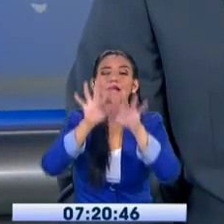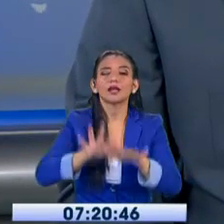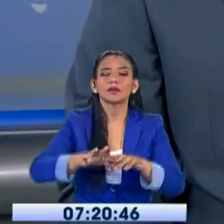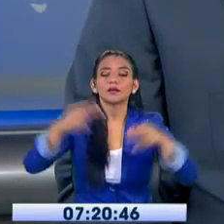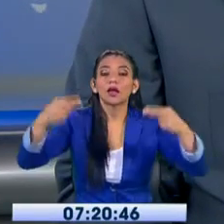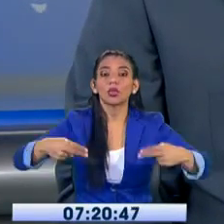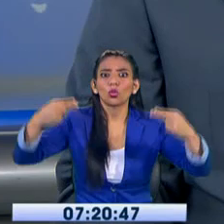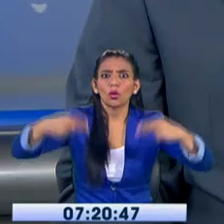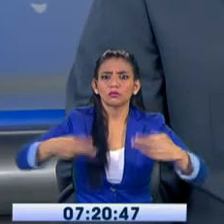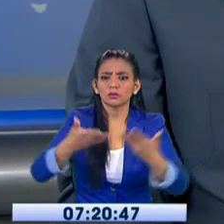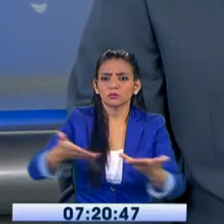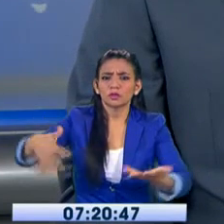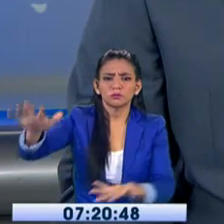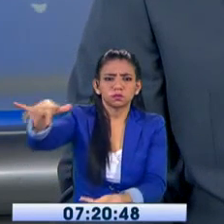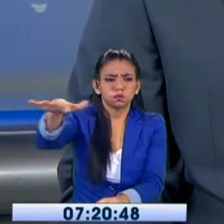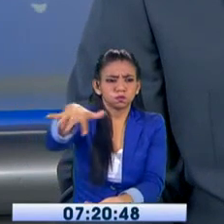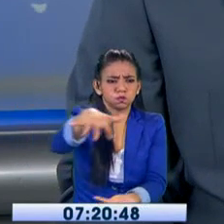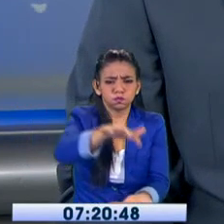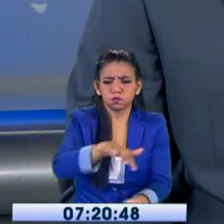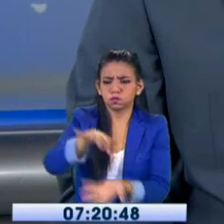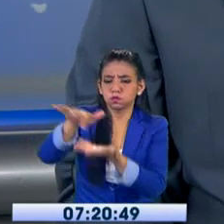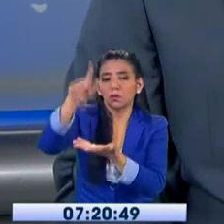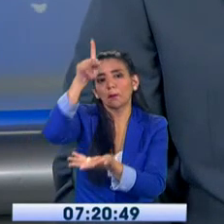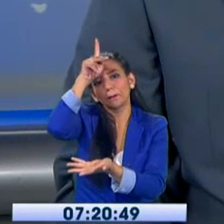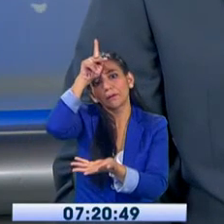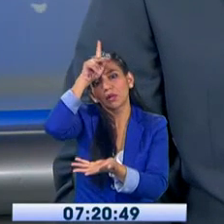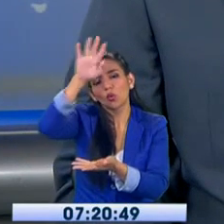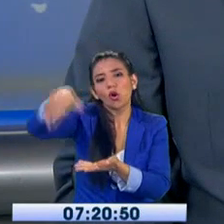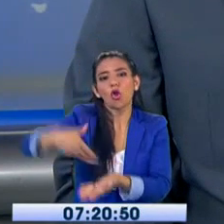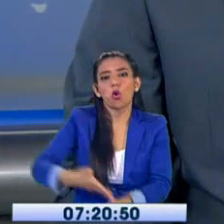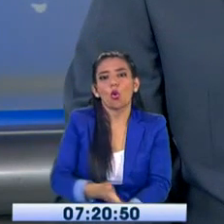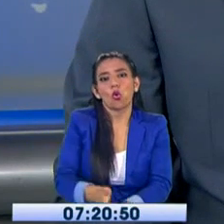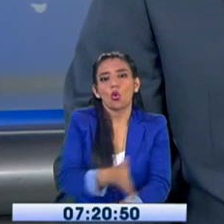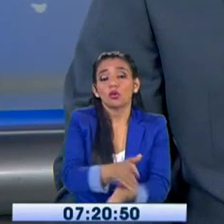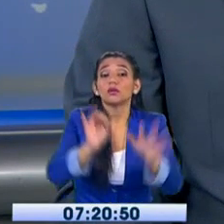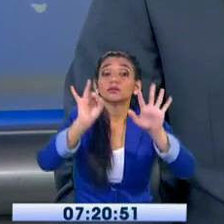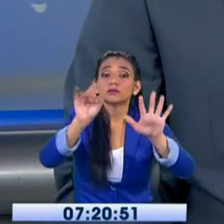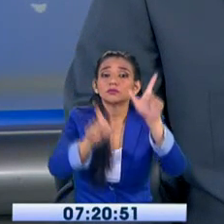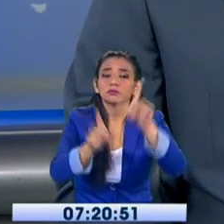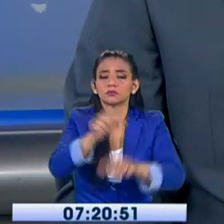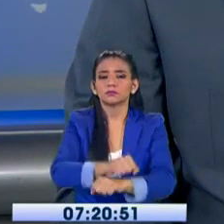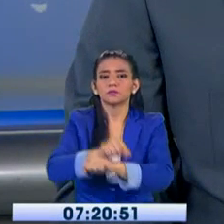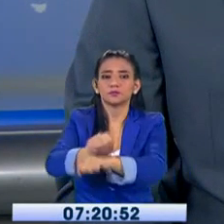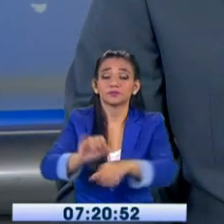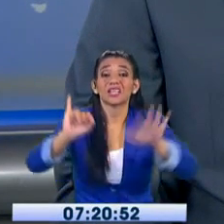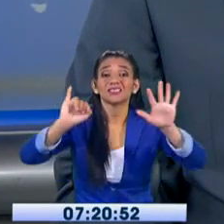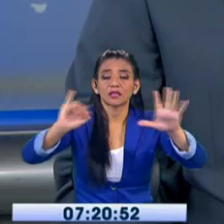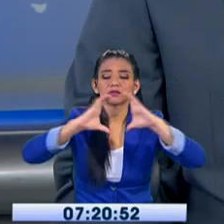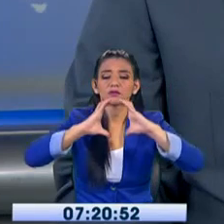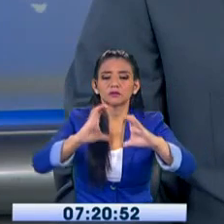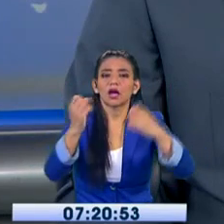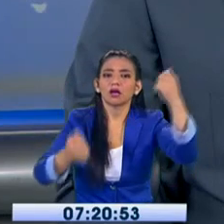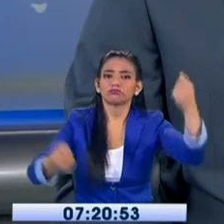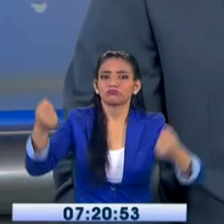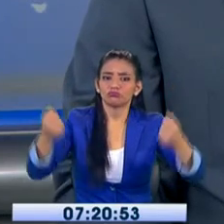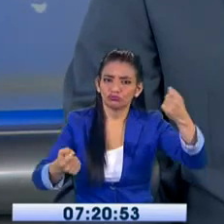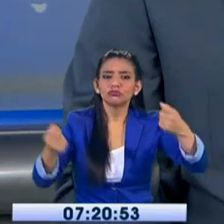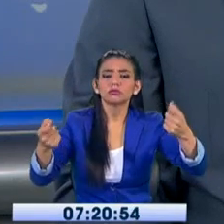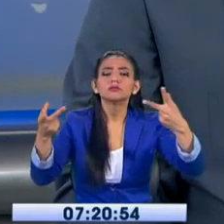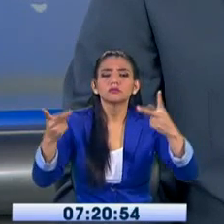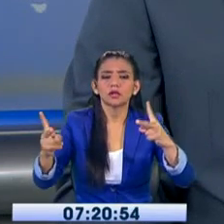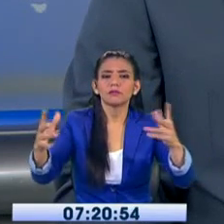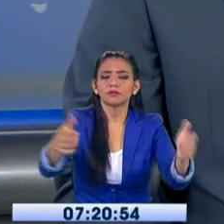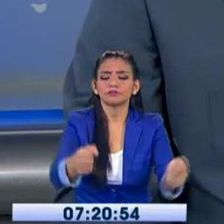de mercadería de contrabando de procedencia peruana. 7 personas quedaron detenidas y 6 camiones que trasladaban la mercadería ilegal